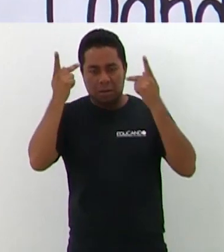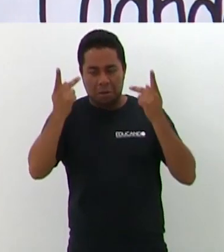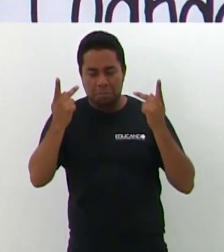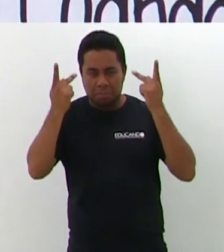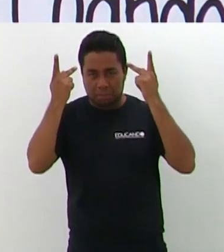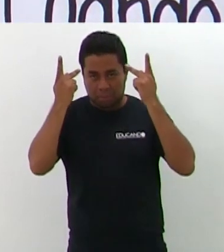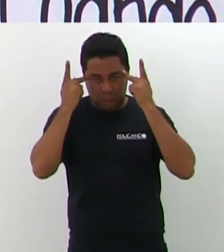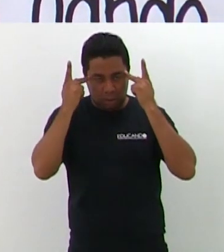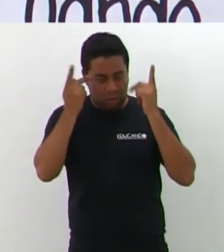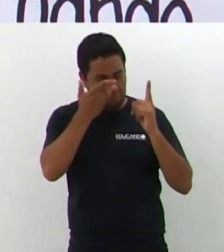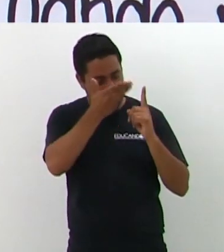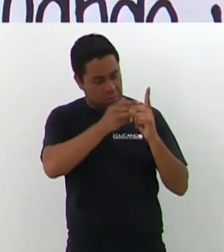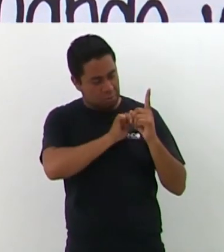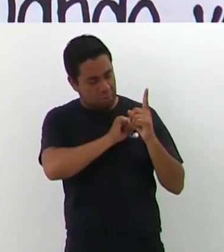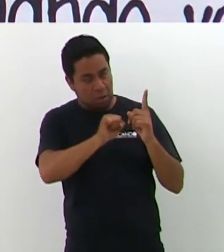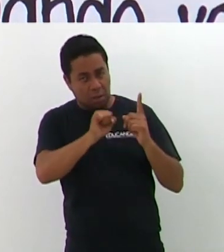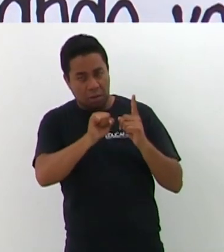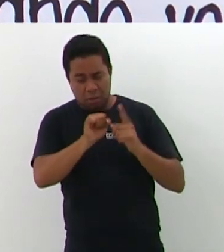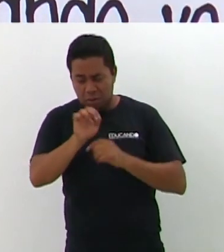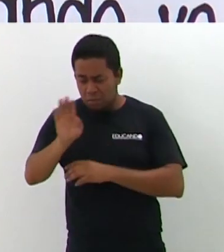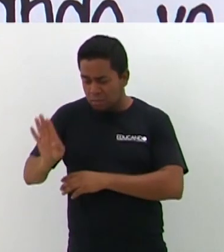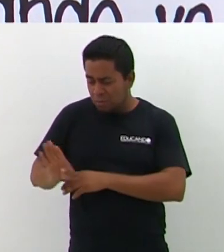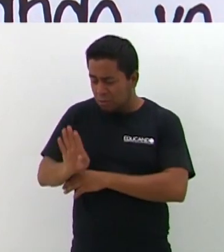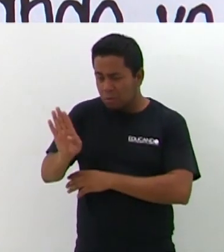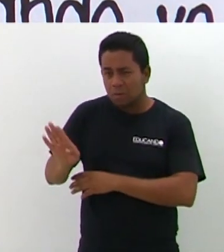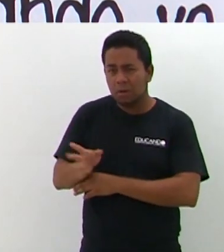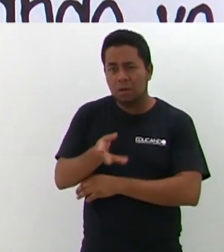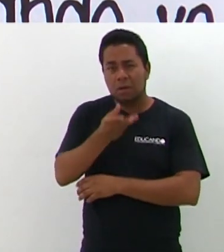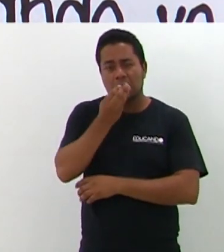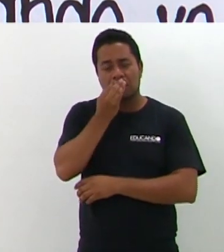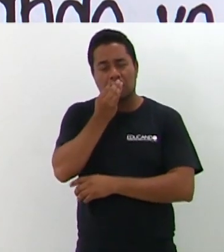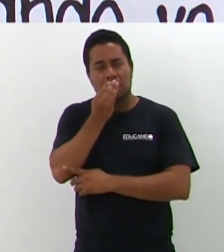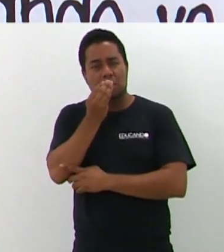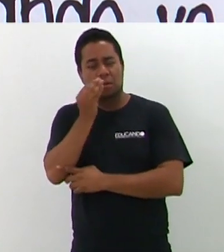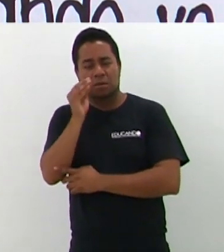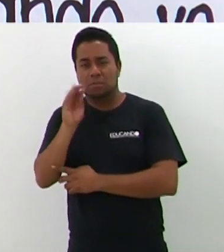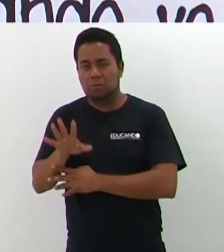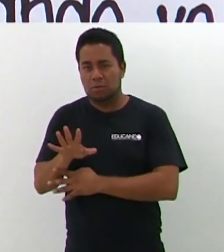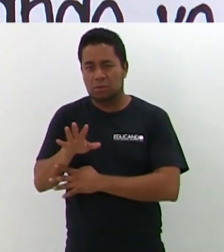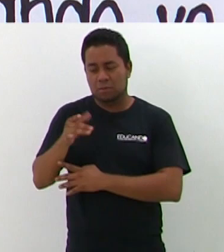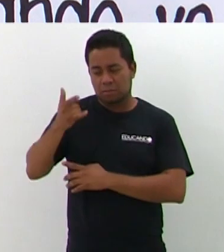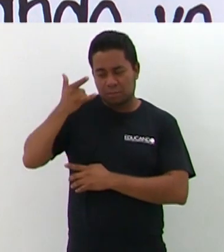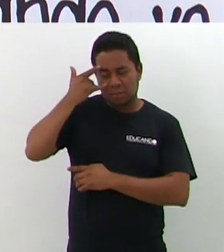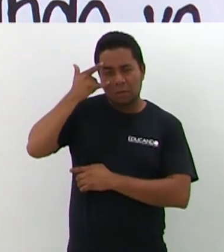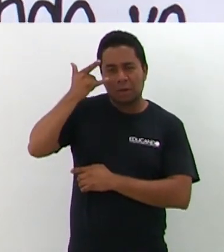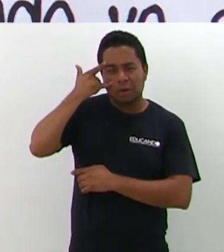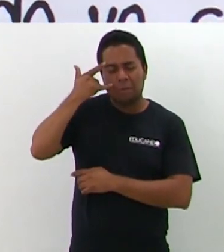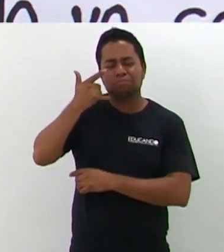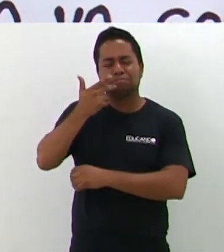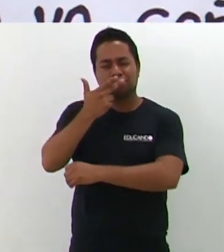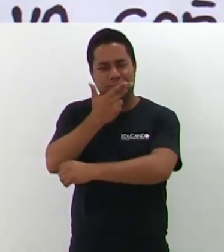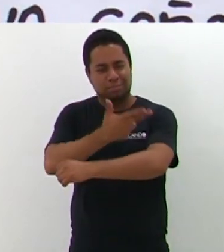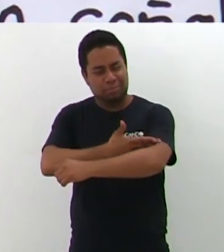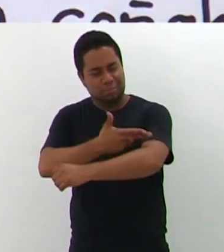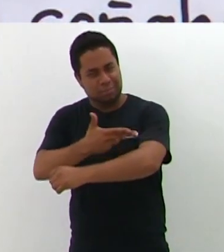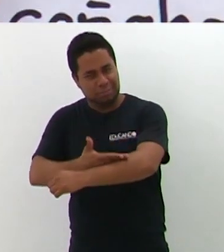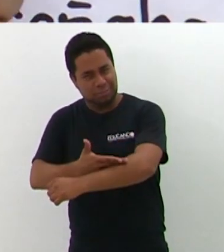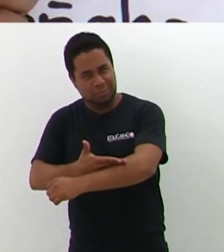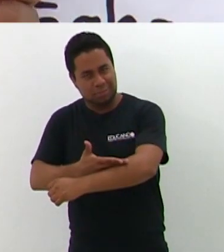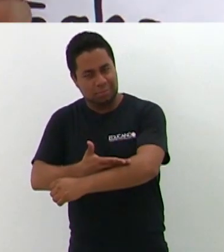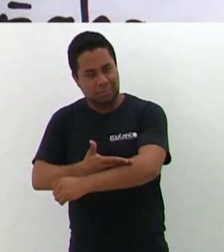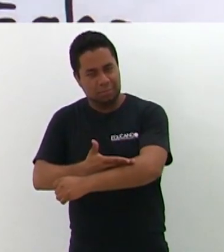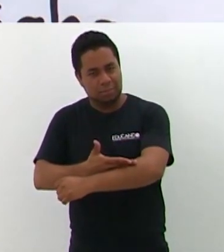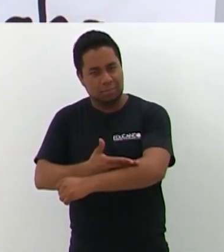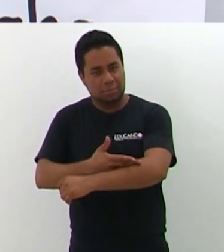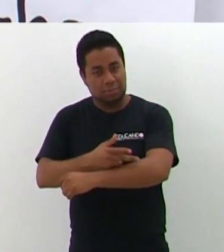malo, una bruja hermosa y un pirata honrado. Todas